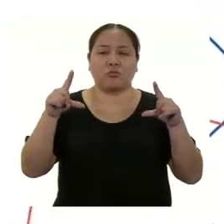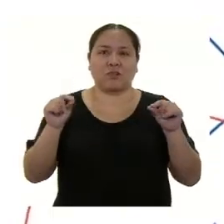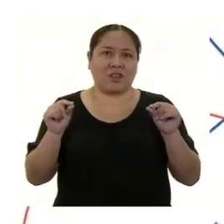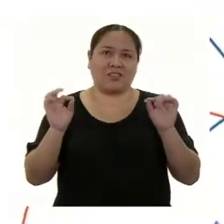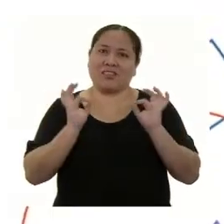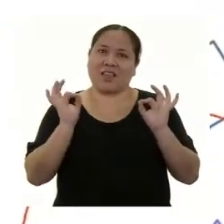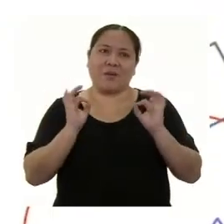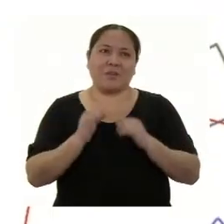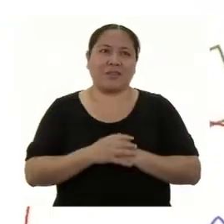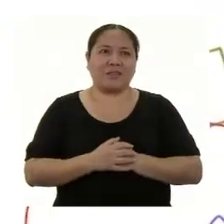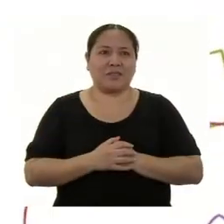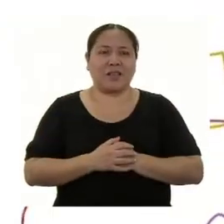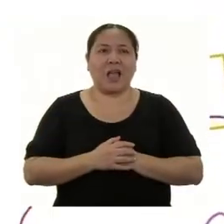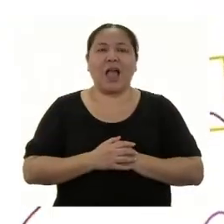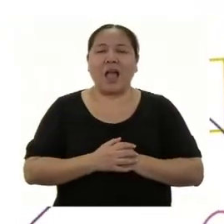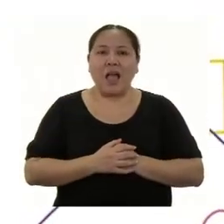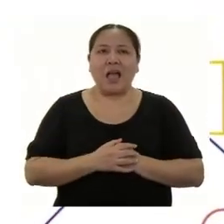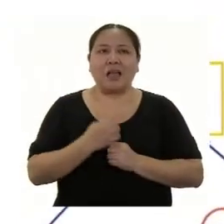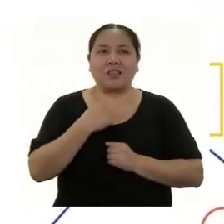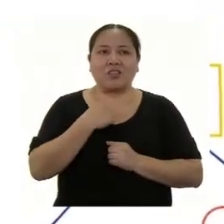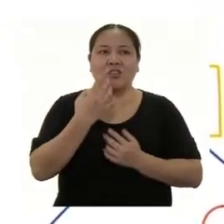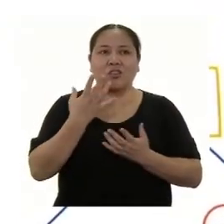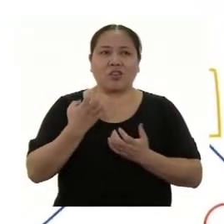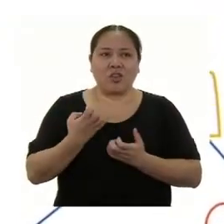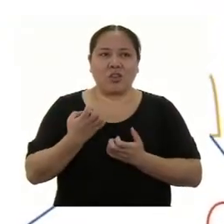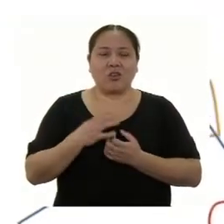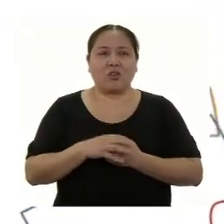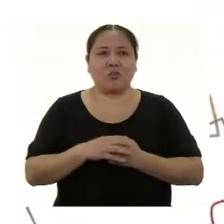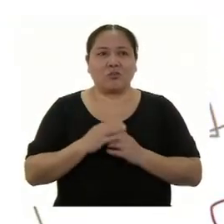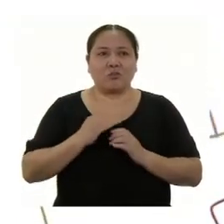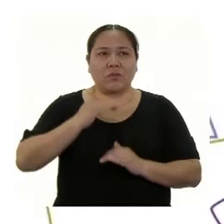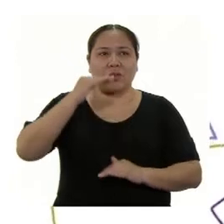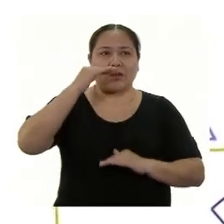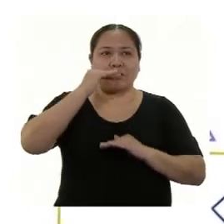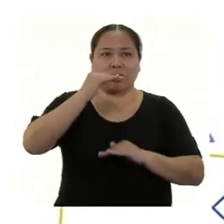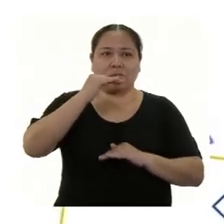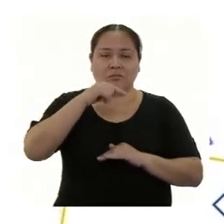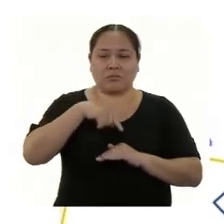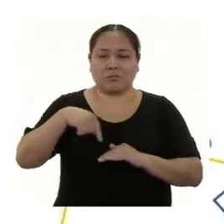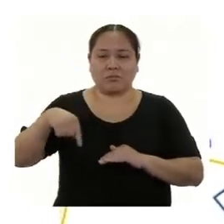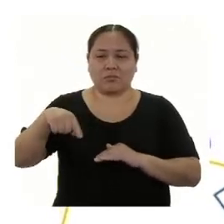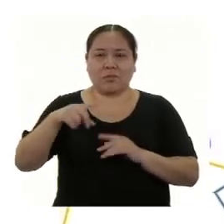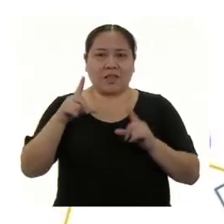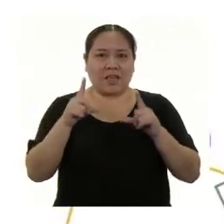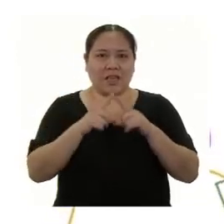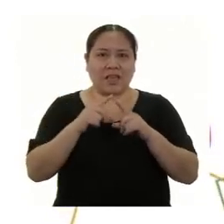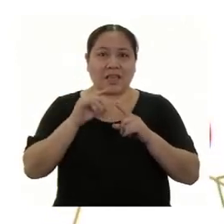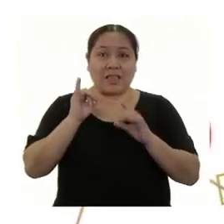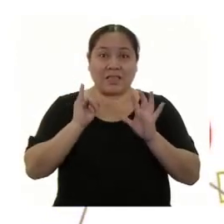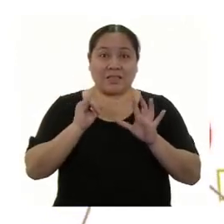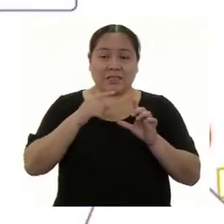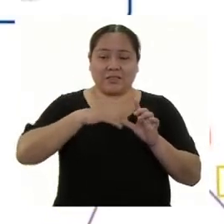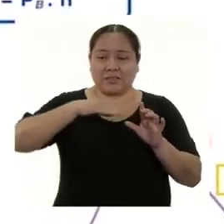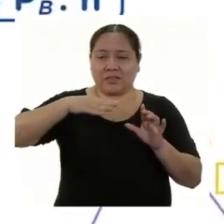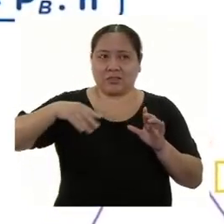rectos. Entonces, si yo quiero calcular la superficie lateral de un prisma hexagonal, ¿solo debo sumar los 6